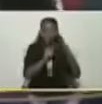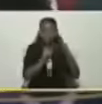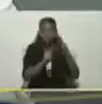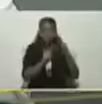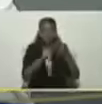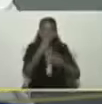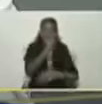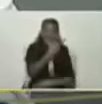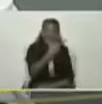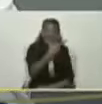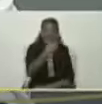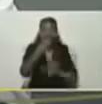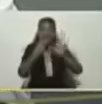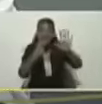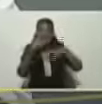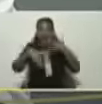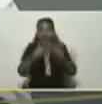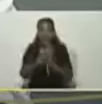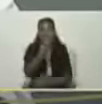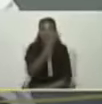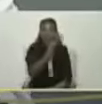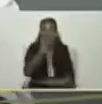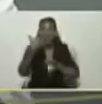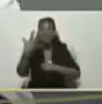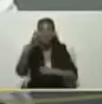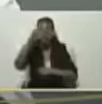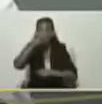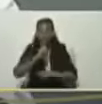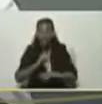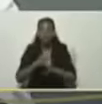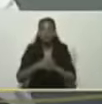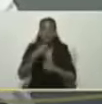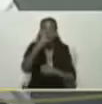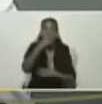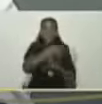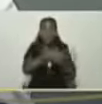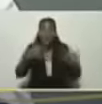De 36 a 45 años,